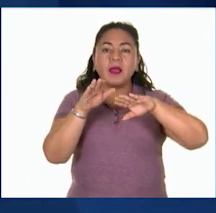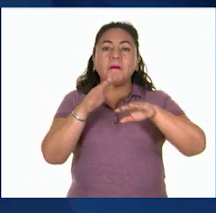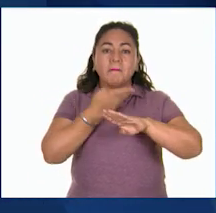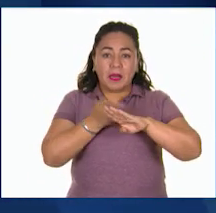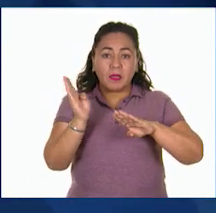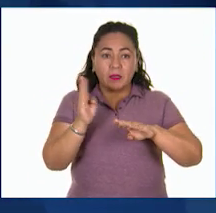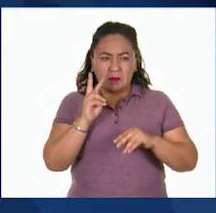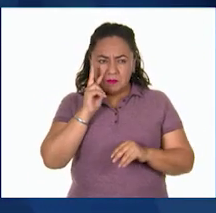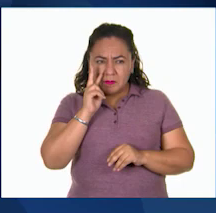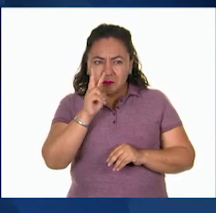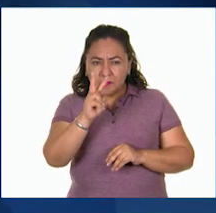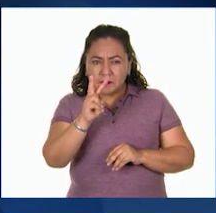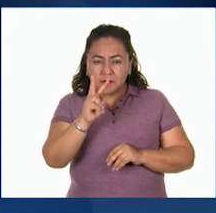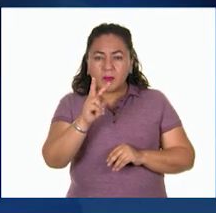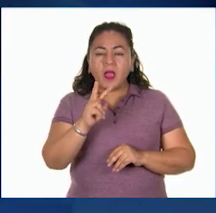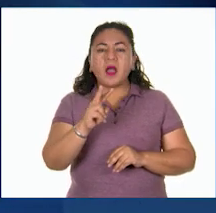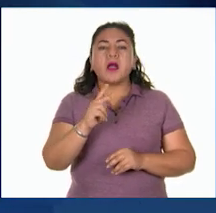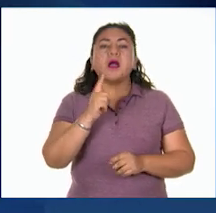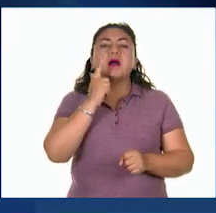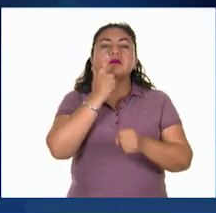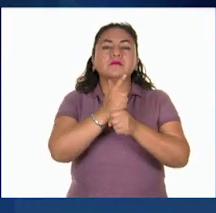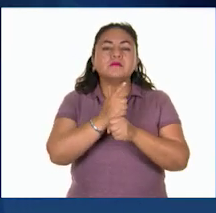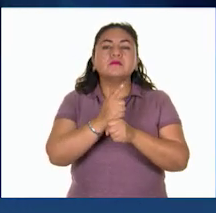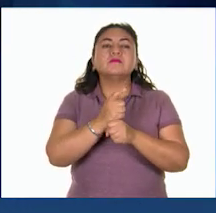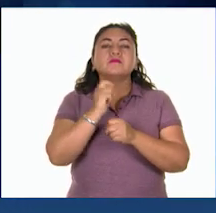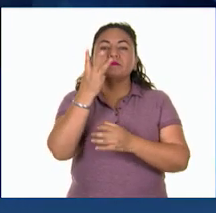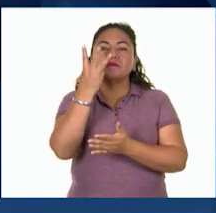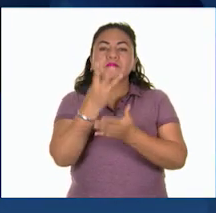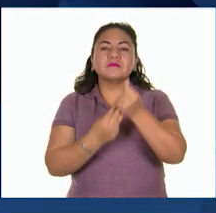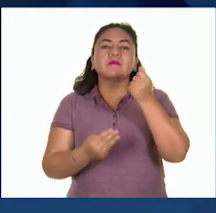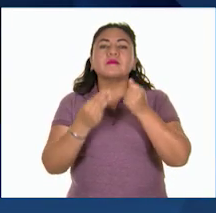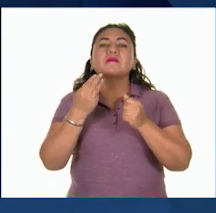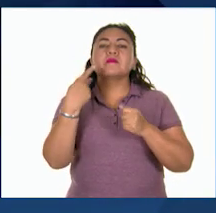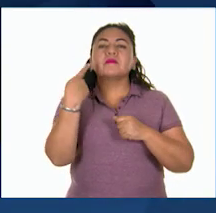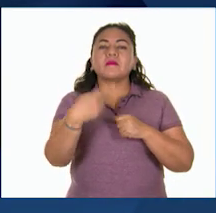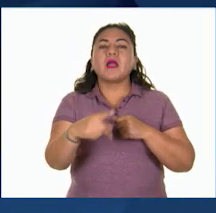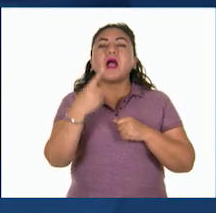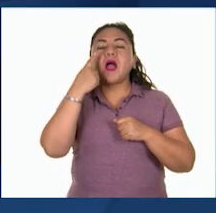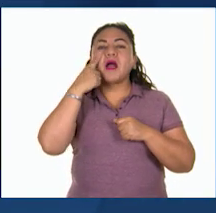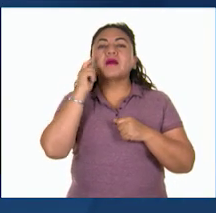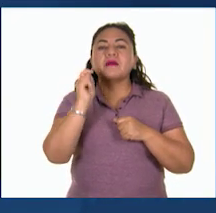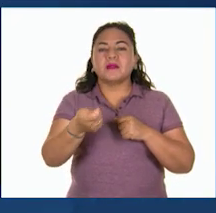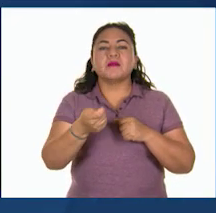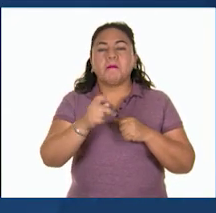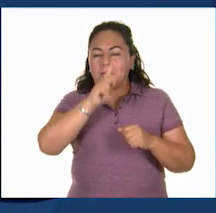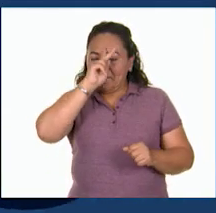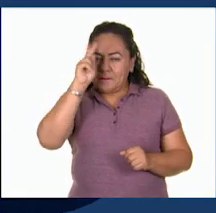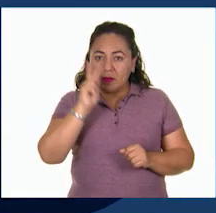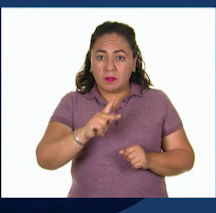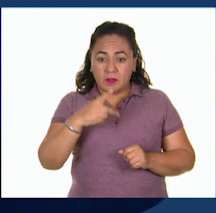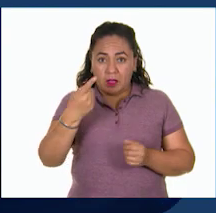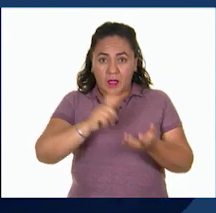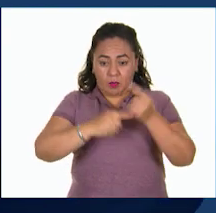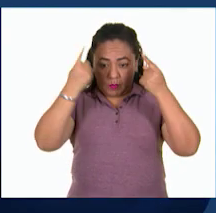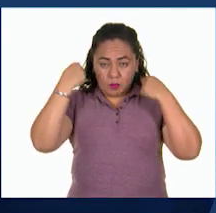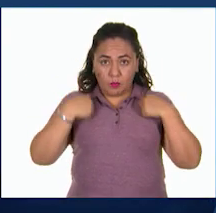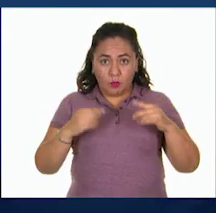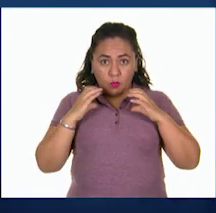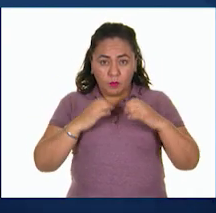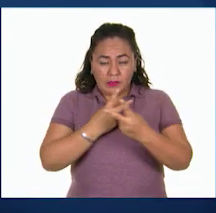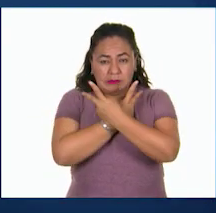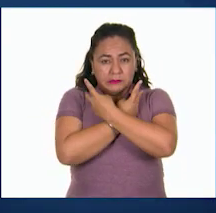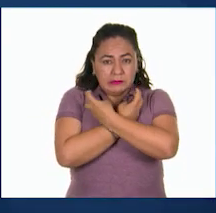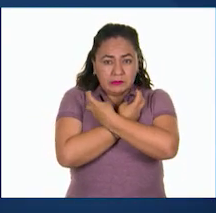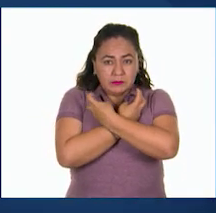es difícil atisbar aquí el triple símbolo de la falena letal, que a su cuerpo cadavérico une las